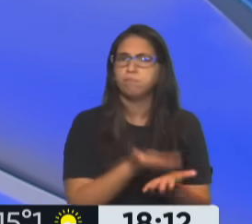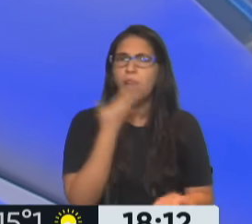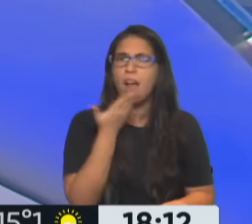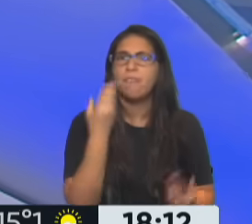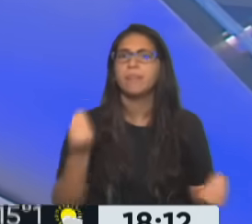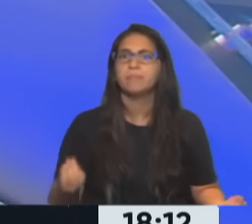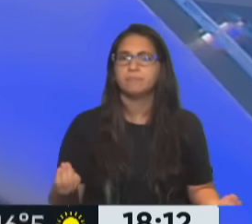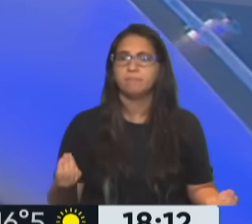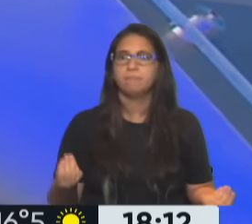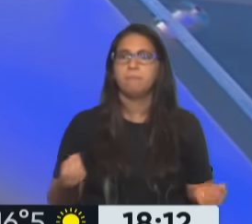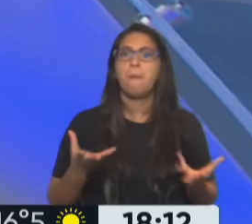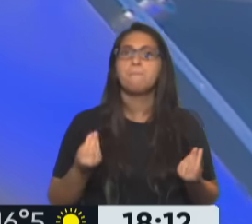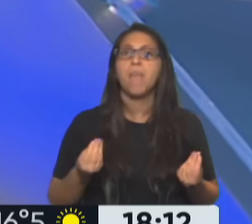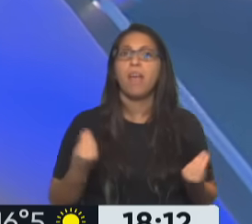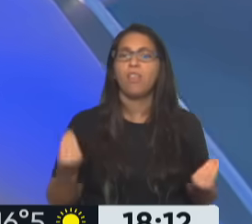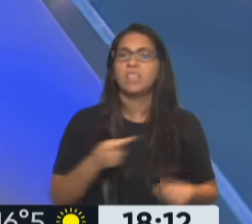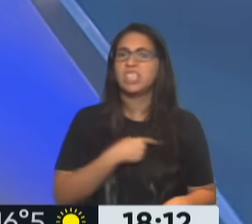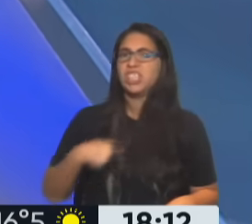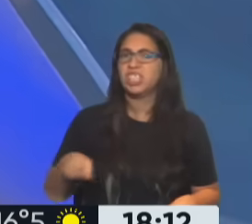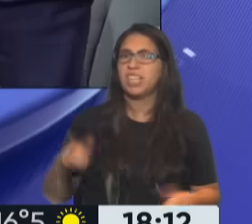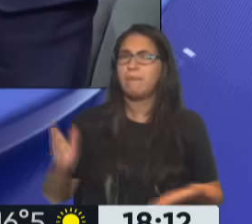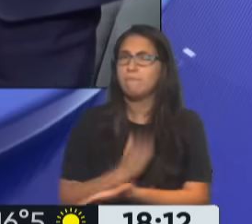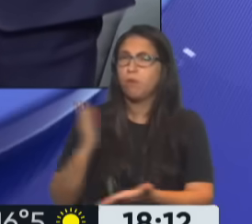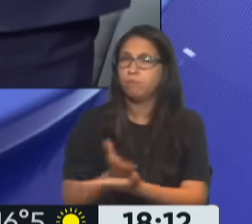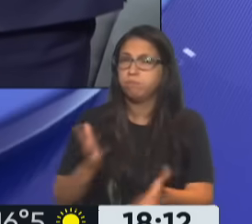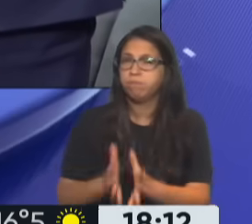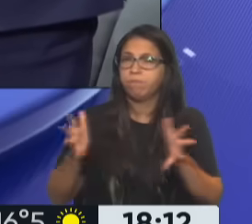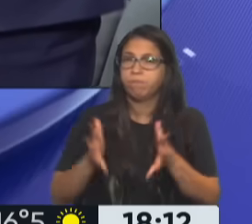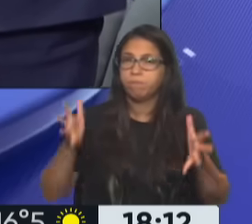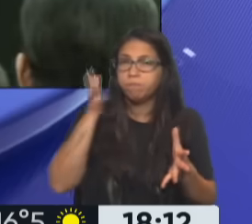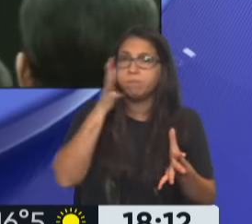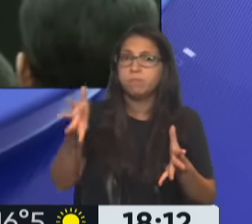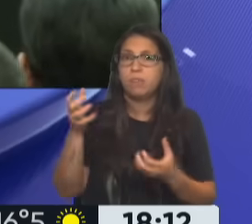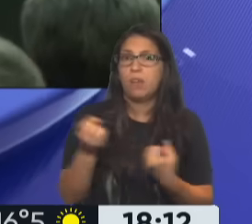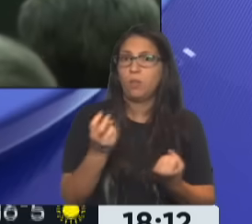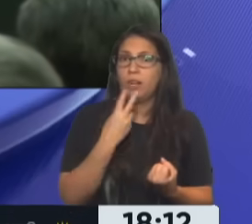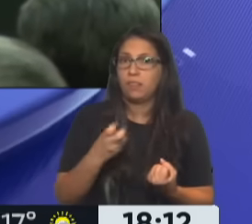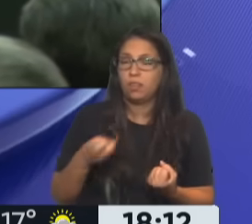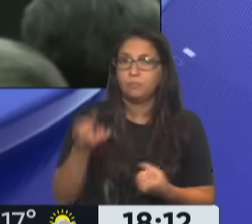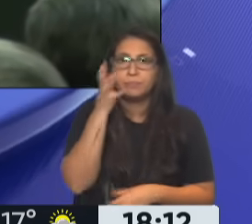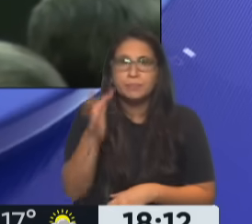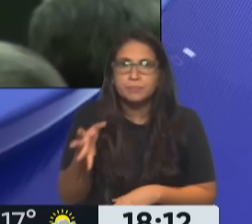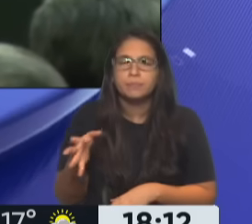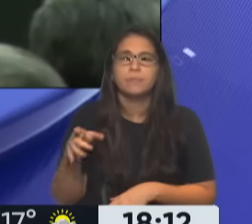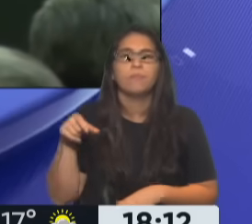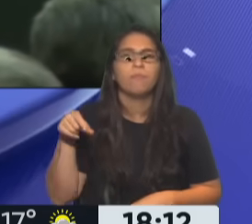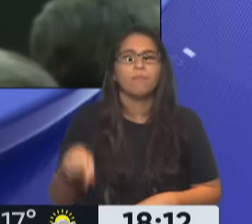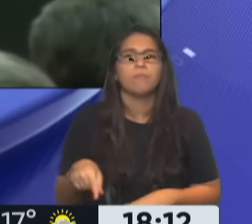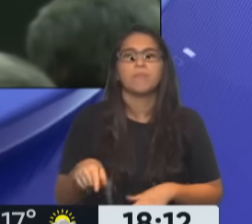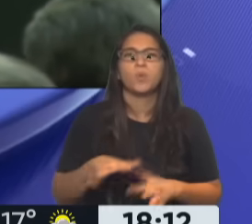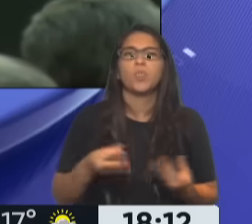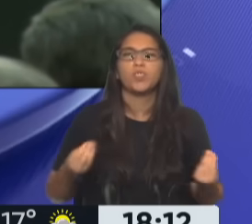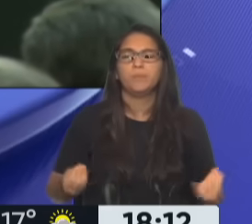temor es la sobreproducción de China, sobre todo en lo que tiene que ver con los vehículos eléctricos. ¿Cuál es la situación?